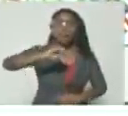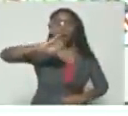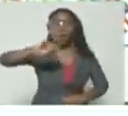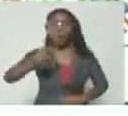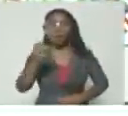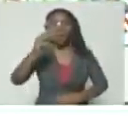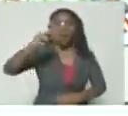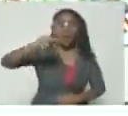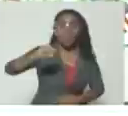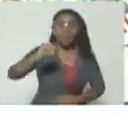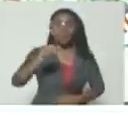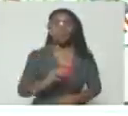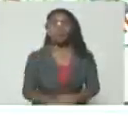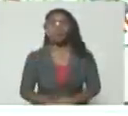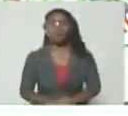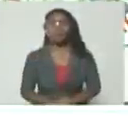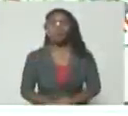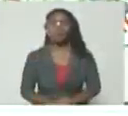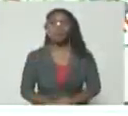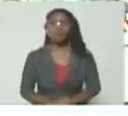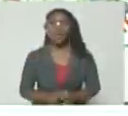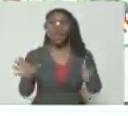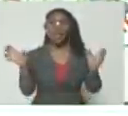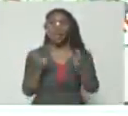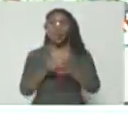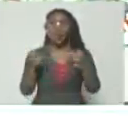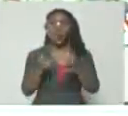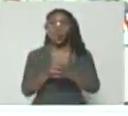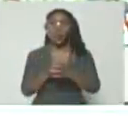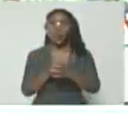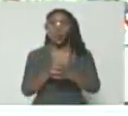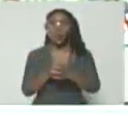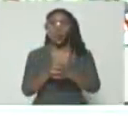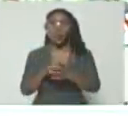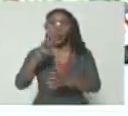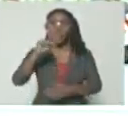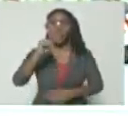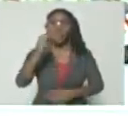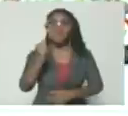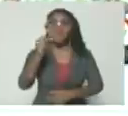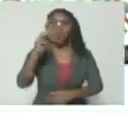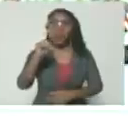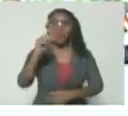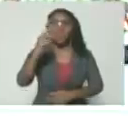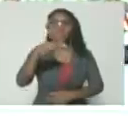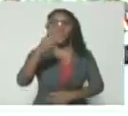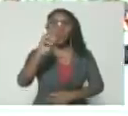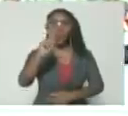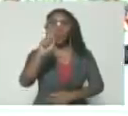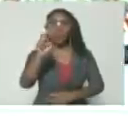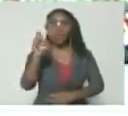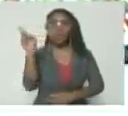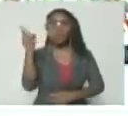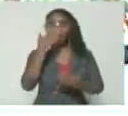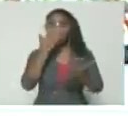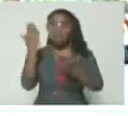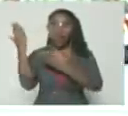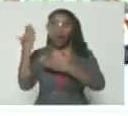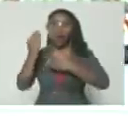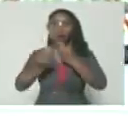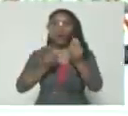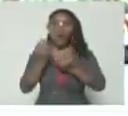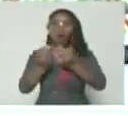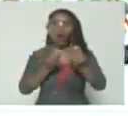MJM, en el sector Mampote, para que ustedes vean el procesamiento